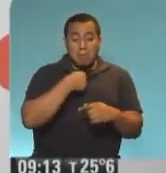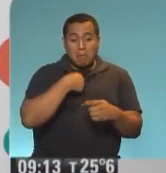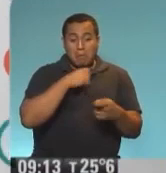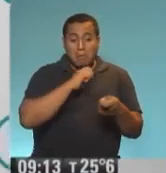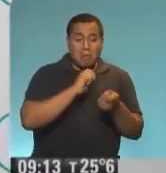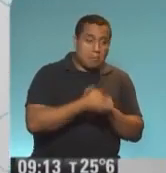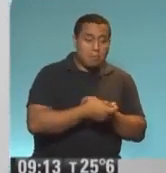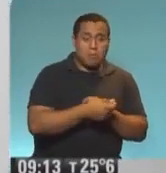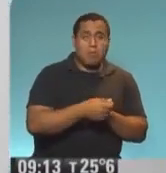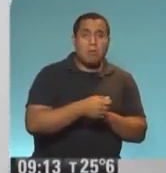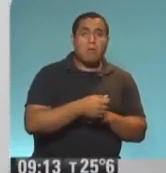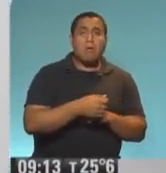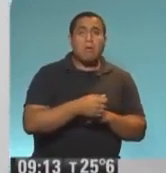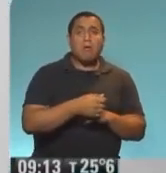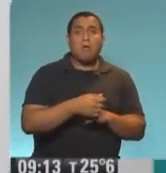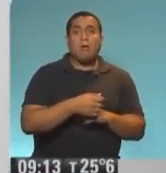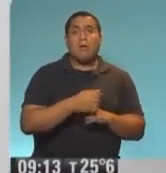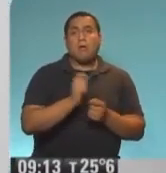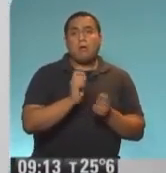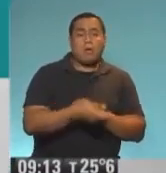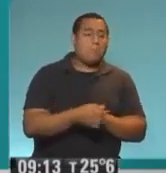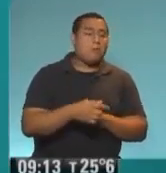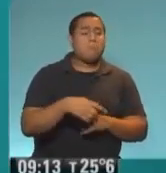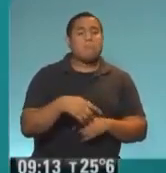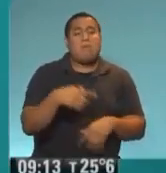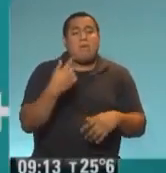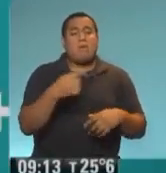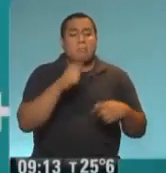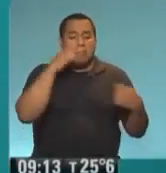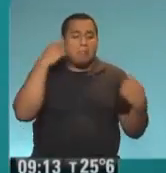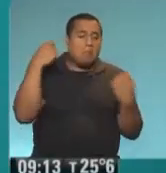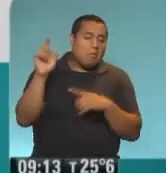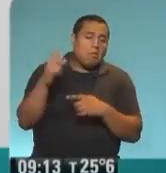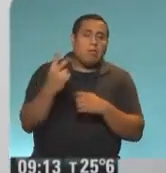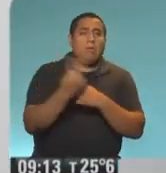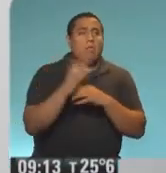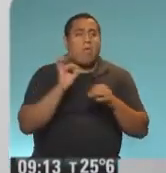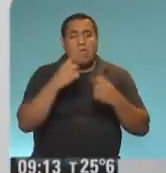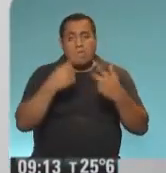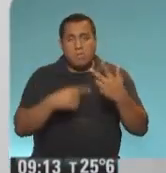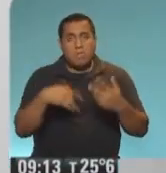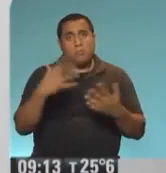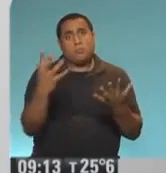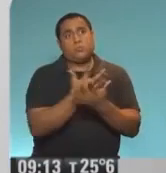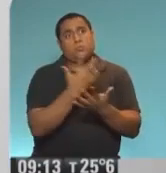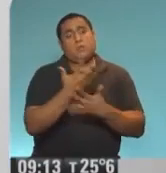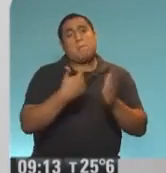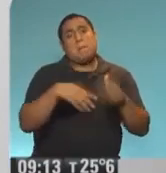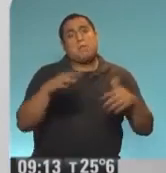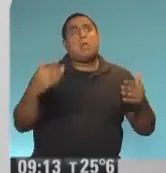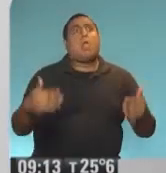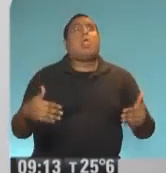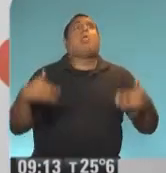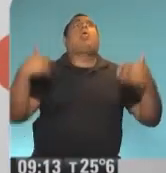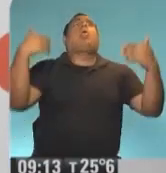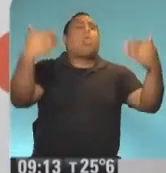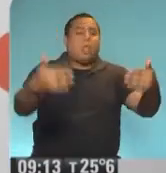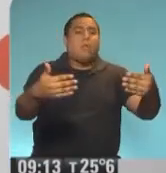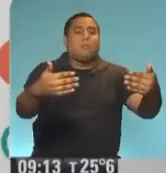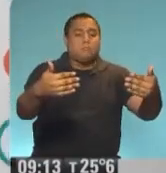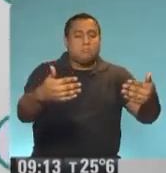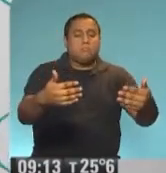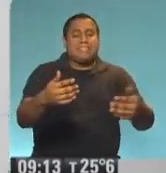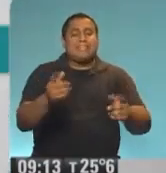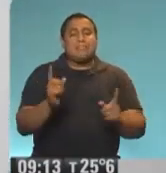lo que tenemos que hacer, la cosa va a demorar más en resolverse y va a tener más dolor. Entonces, volvamos a hacer lo que hicimos también